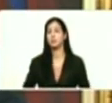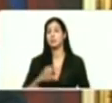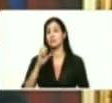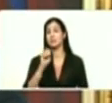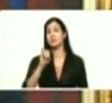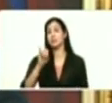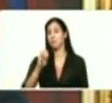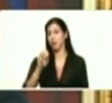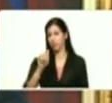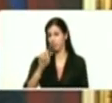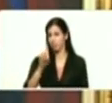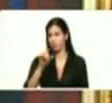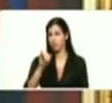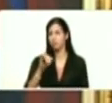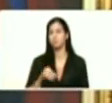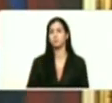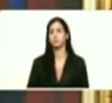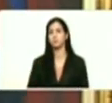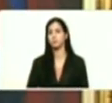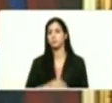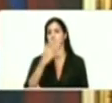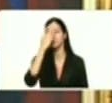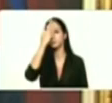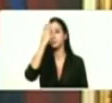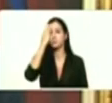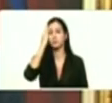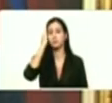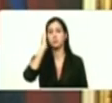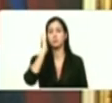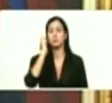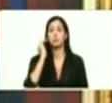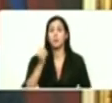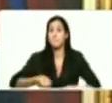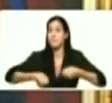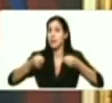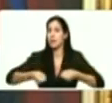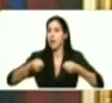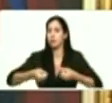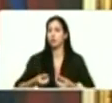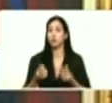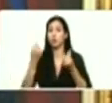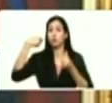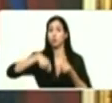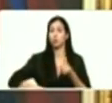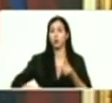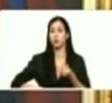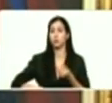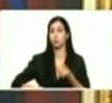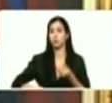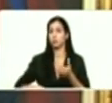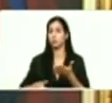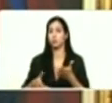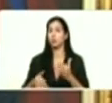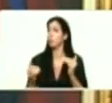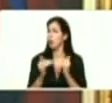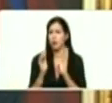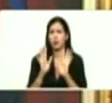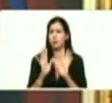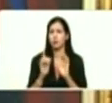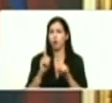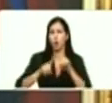Vicente León usted es solamente el mercado el mercado el mercado y los sueldos de ustedes los asesores no son componentes